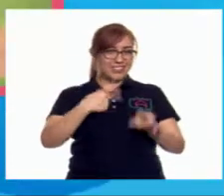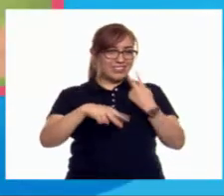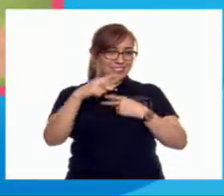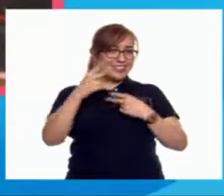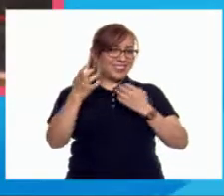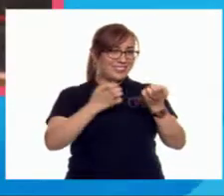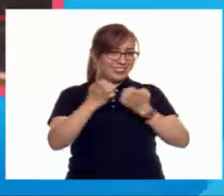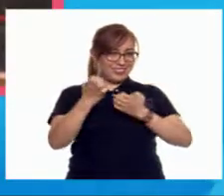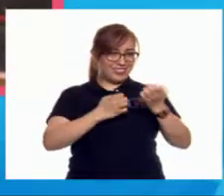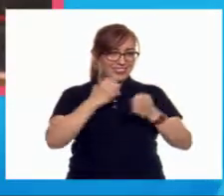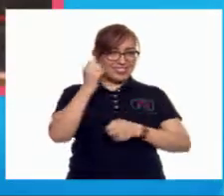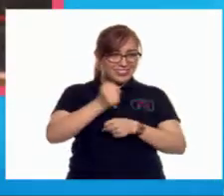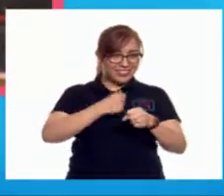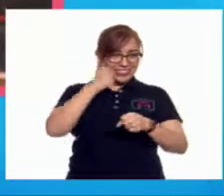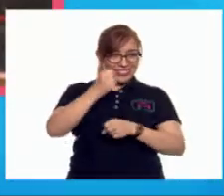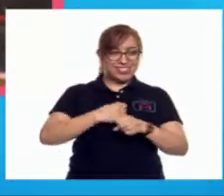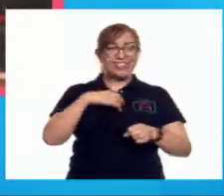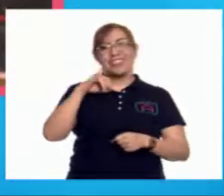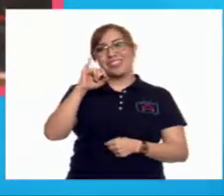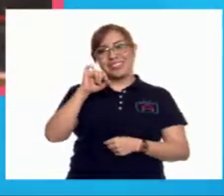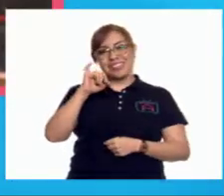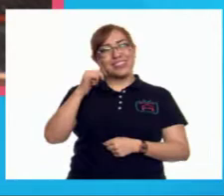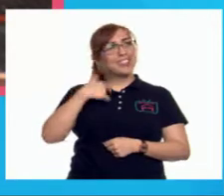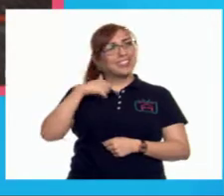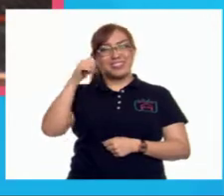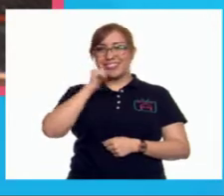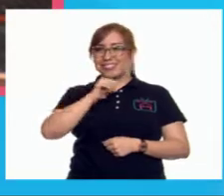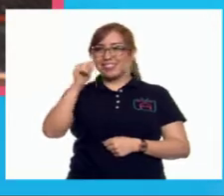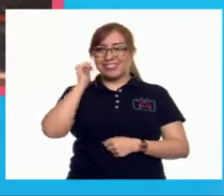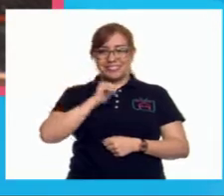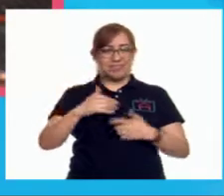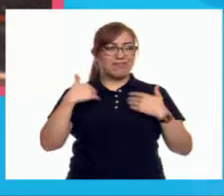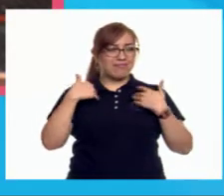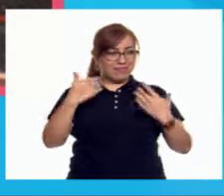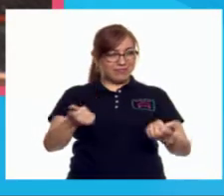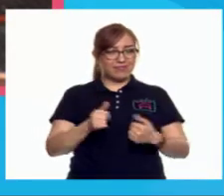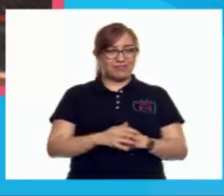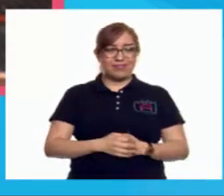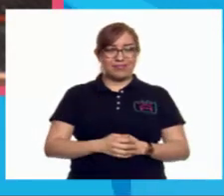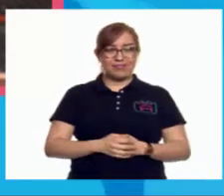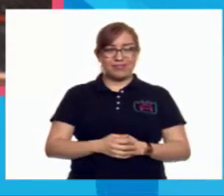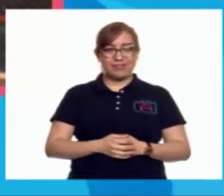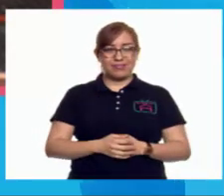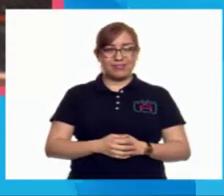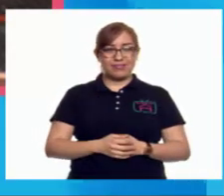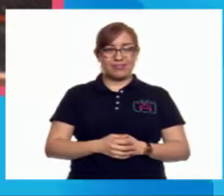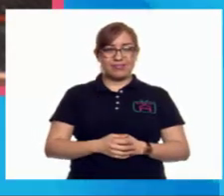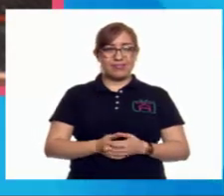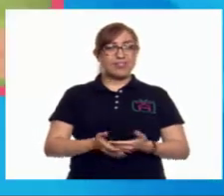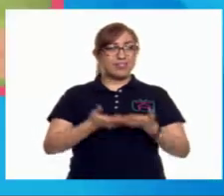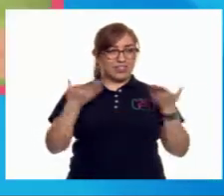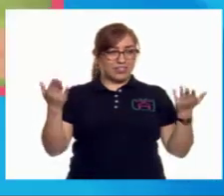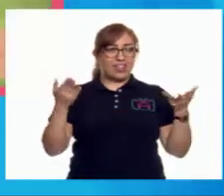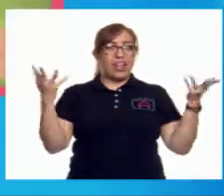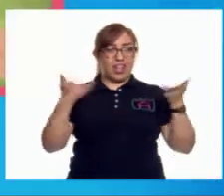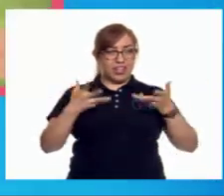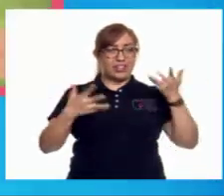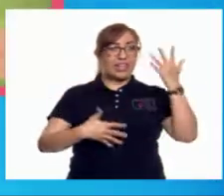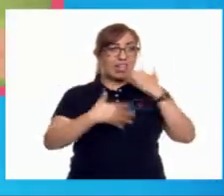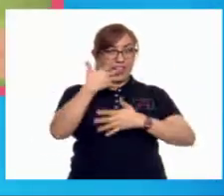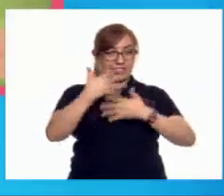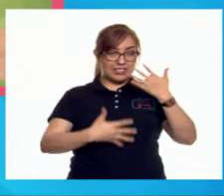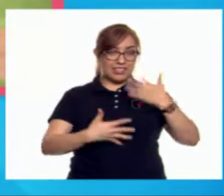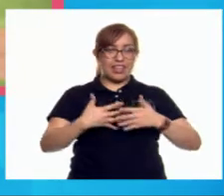tan comprensiva! ¡Sí, muy comprensiva, muy comprensiva! ¡Pero ahora, dame 15 lagartijas, morro! ¡Órale! ¿Qué?